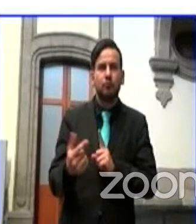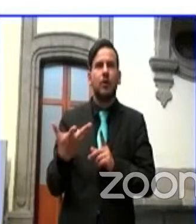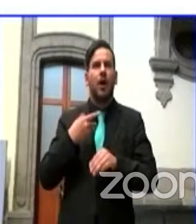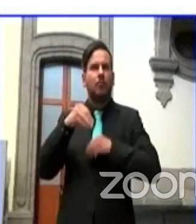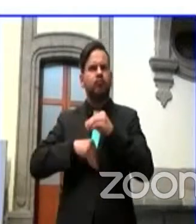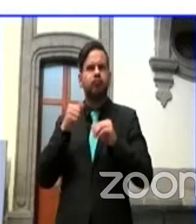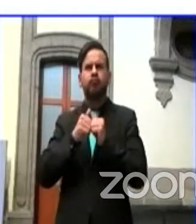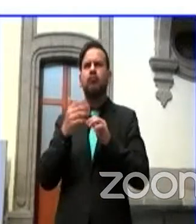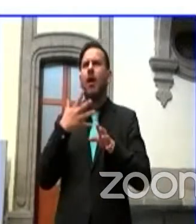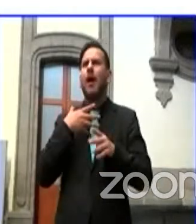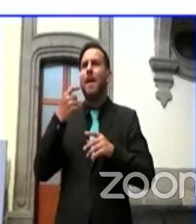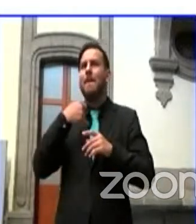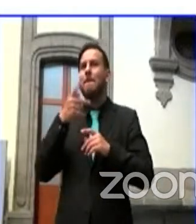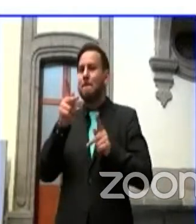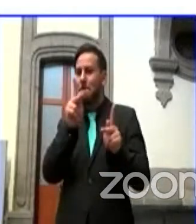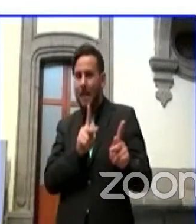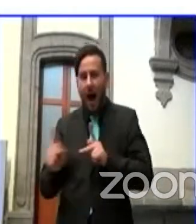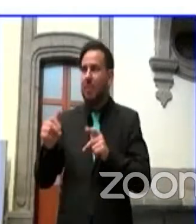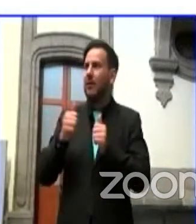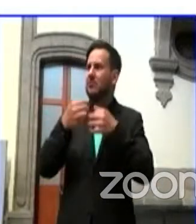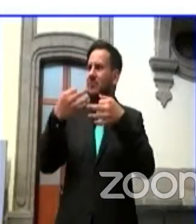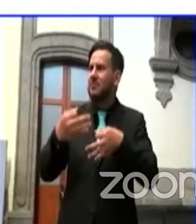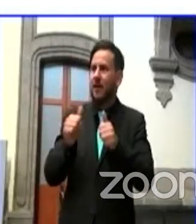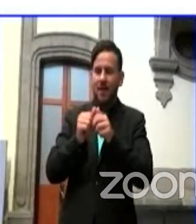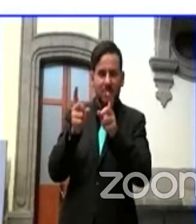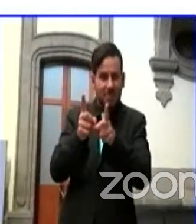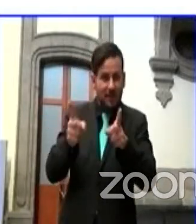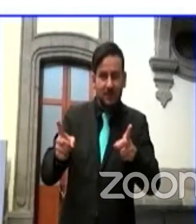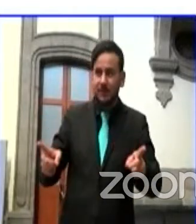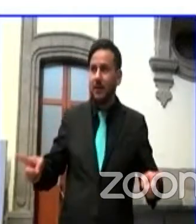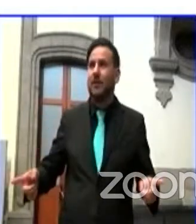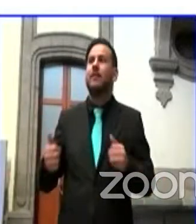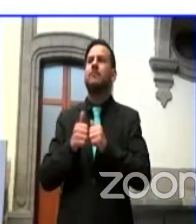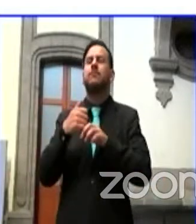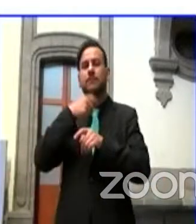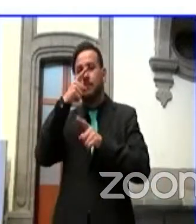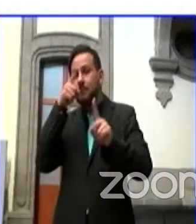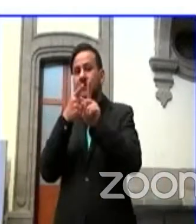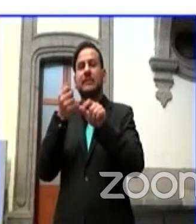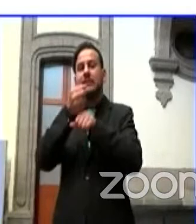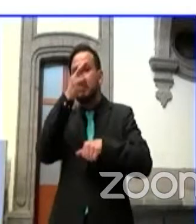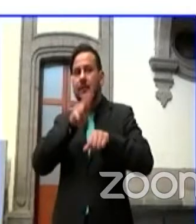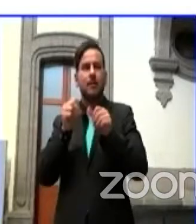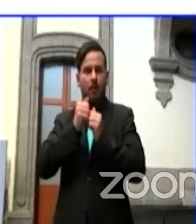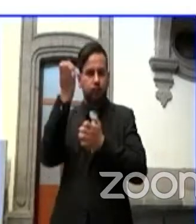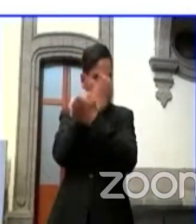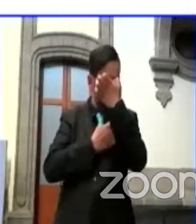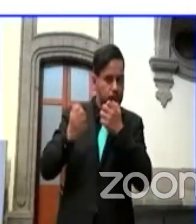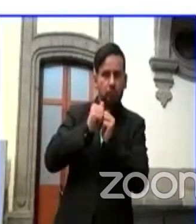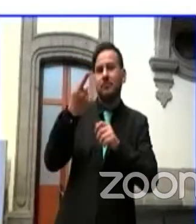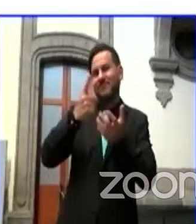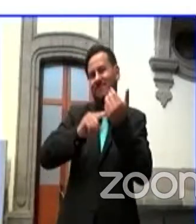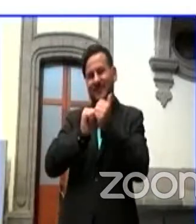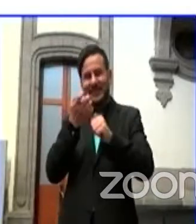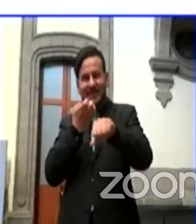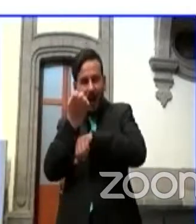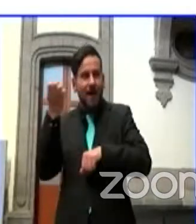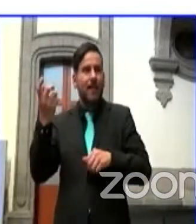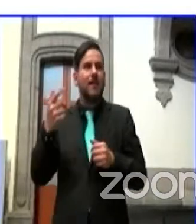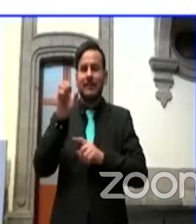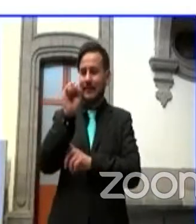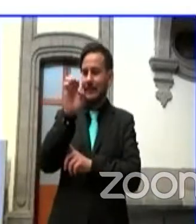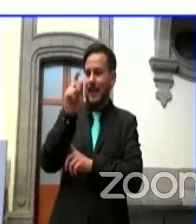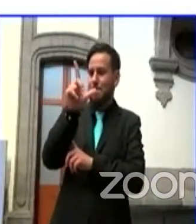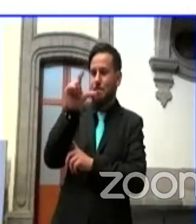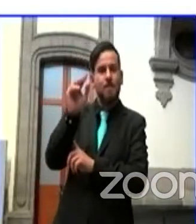elaboración del Plan Estatal de Desarrollo con la Secretaría de Planeación y Evaluación del Gobierno del Estado. La CEPLAN ha